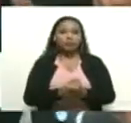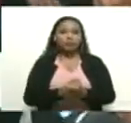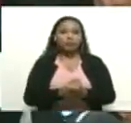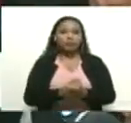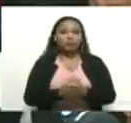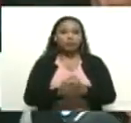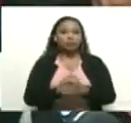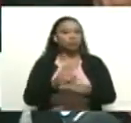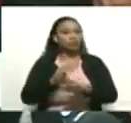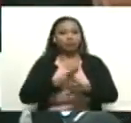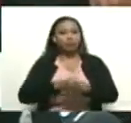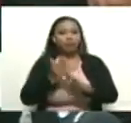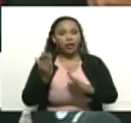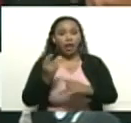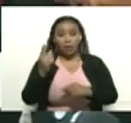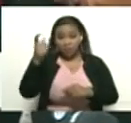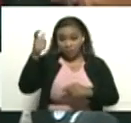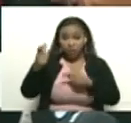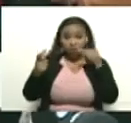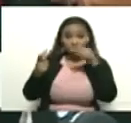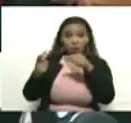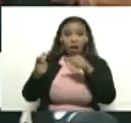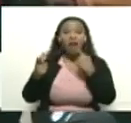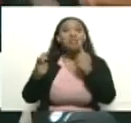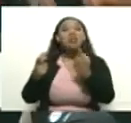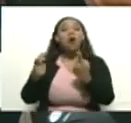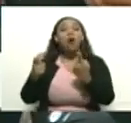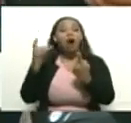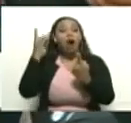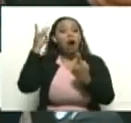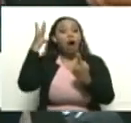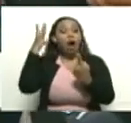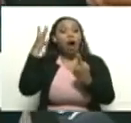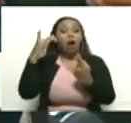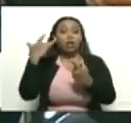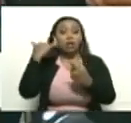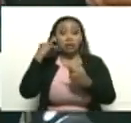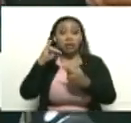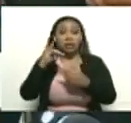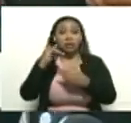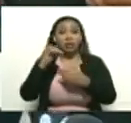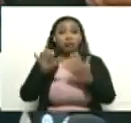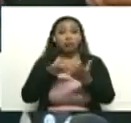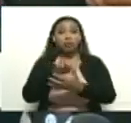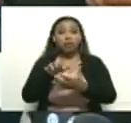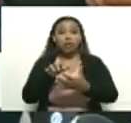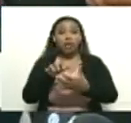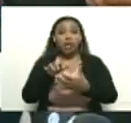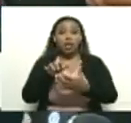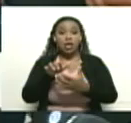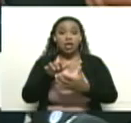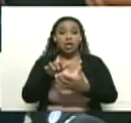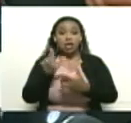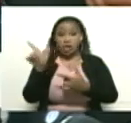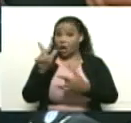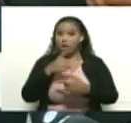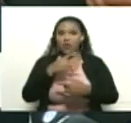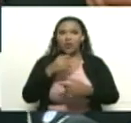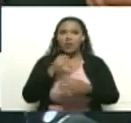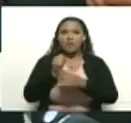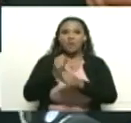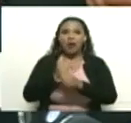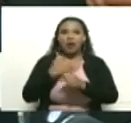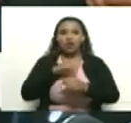Porque salió alguien por ahí que fue a un barrio y tuvo unos problemas. Y entonces él esperaba que nosotros